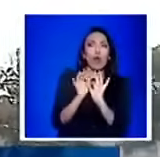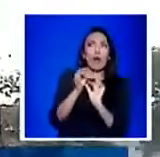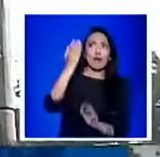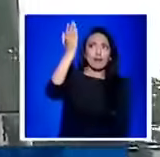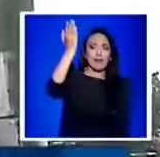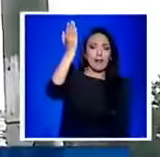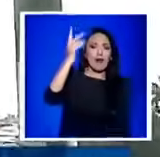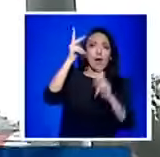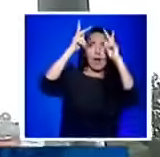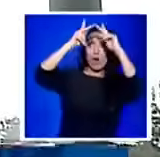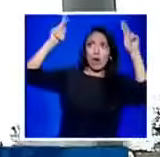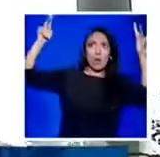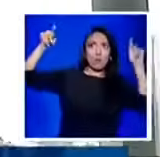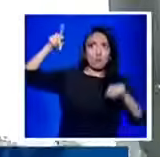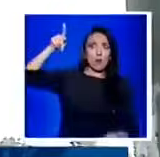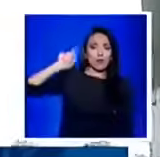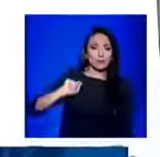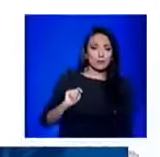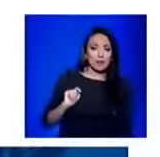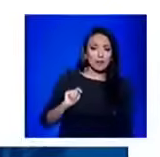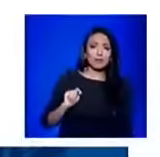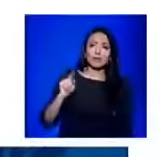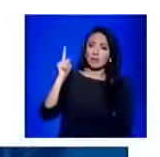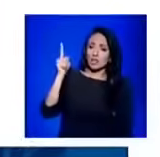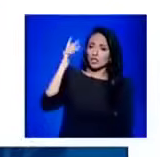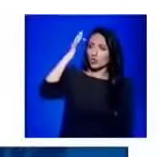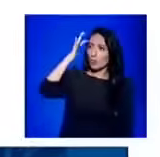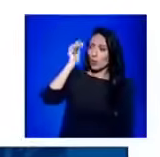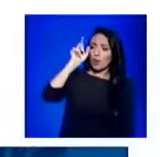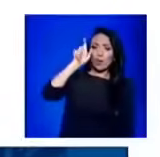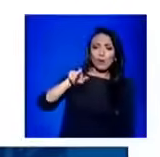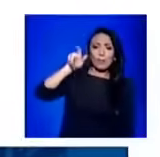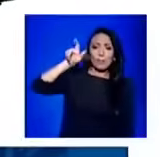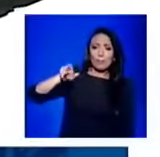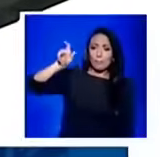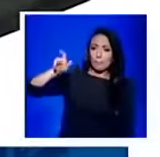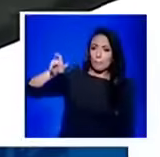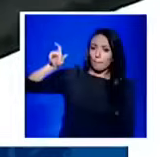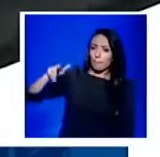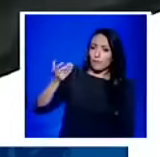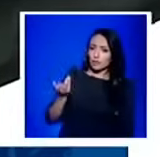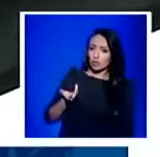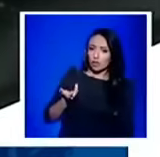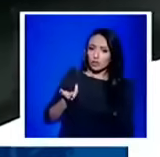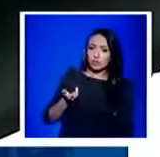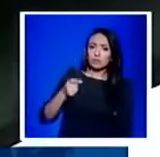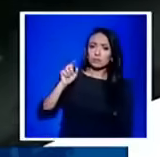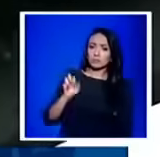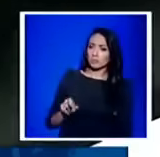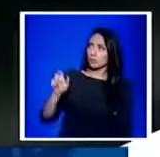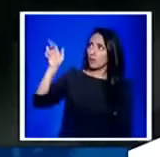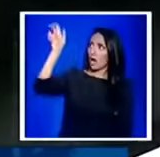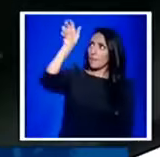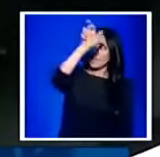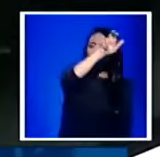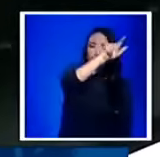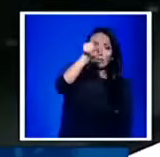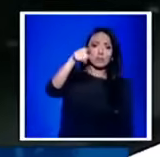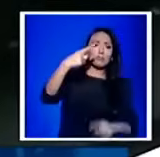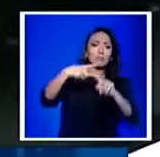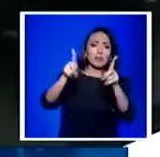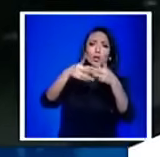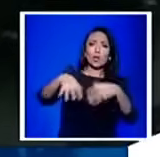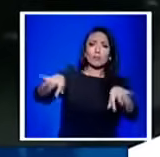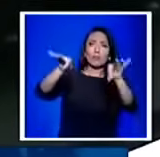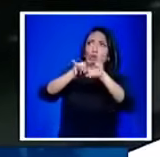por parte de las autoridades, y eso es lo que les preocupa a los vecinos. Están caminando, como ustedes pueden ver, es tan